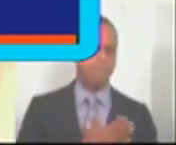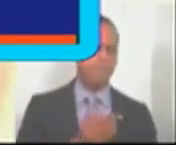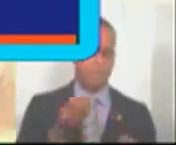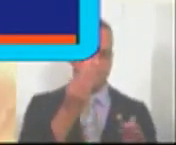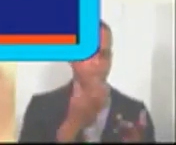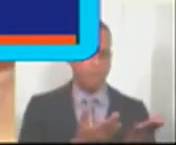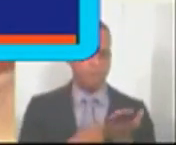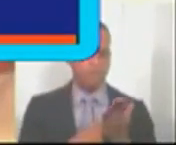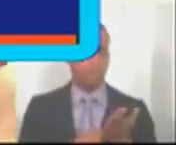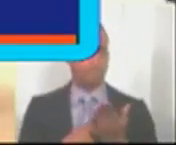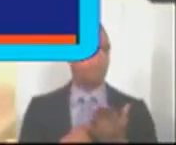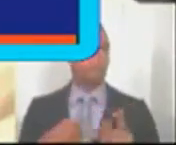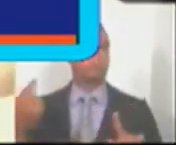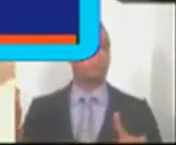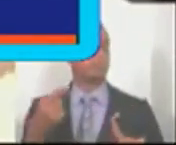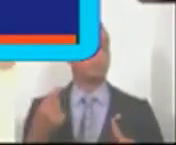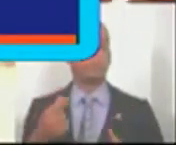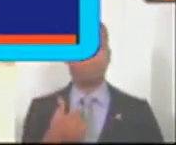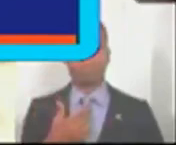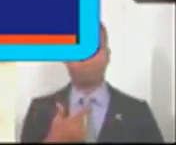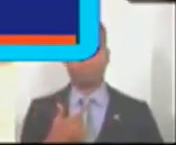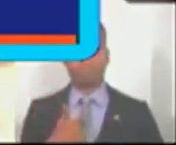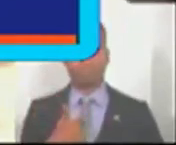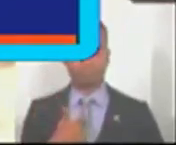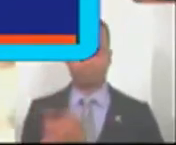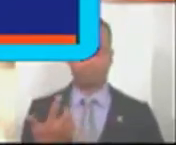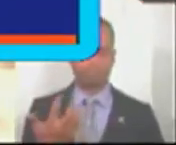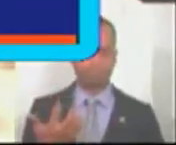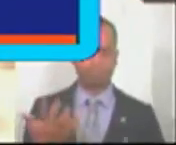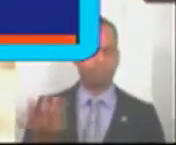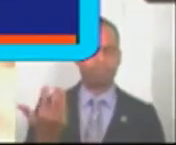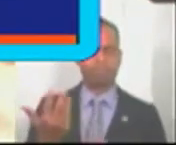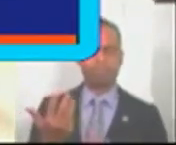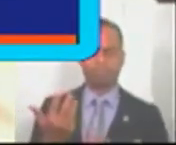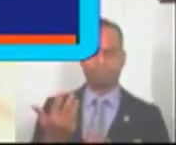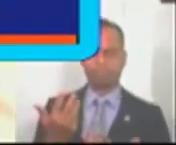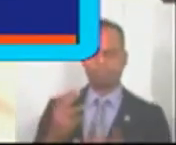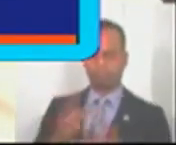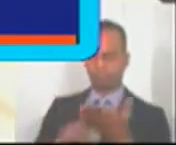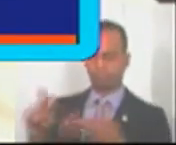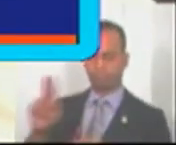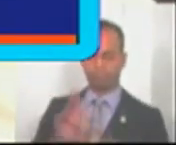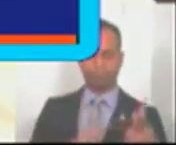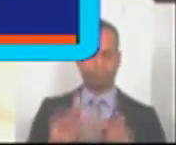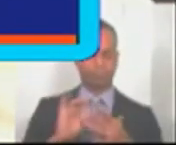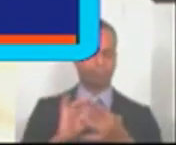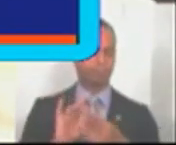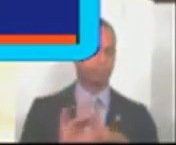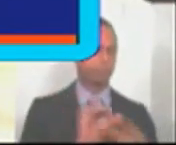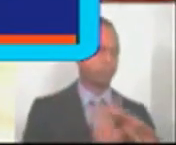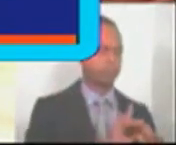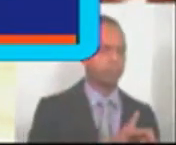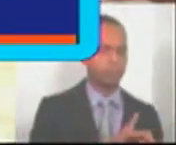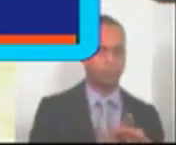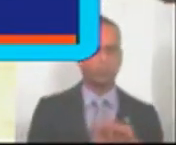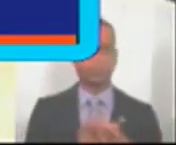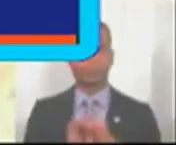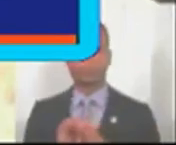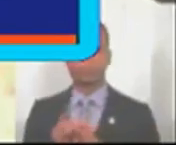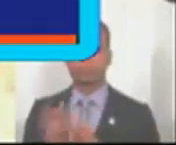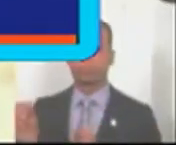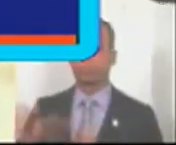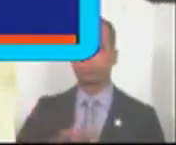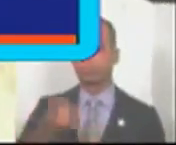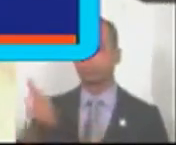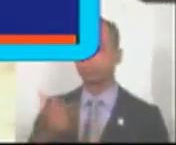que me importa? Me importa que la universidad se vincule con la sociedad, no con un partido o con otro,